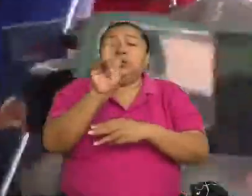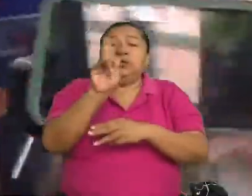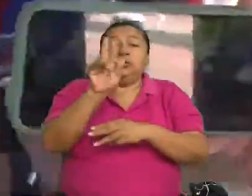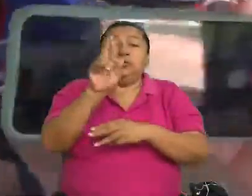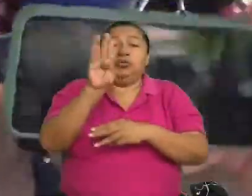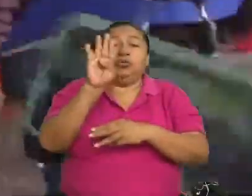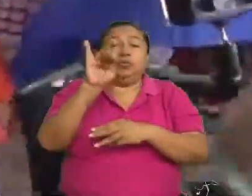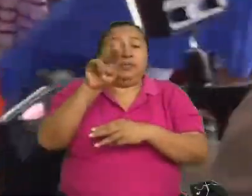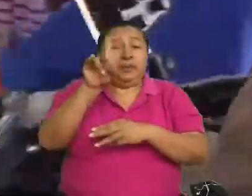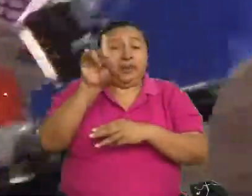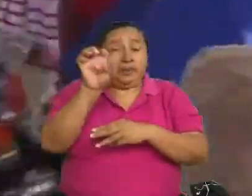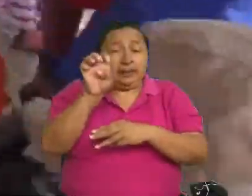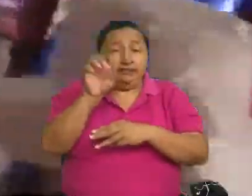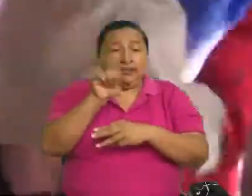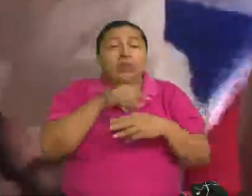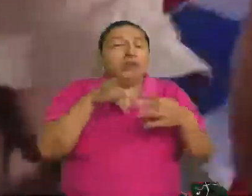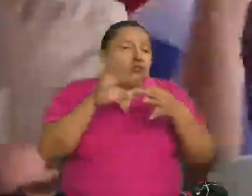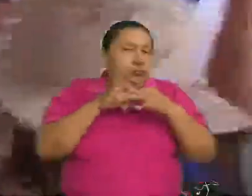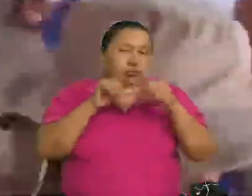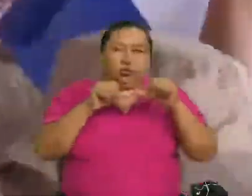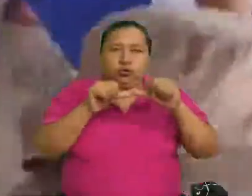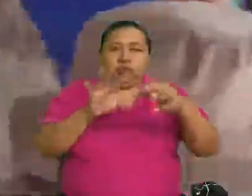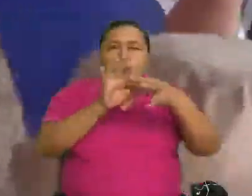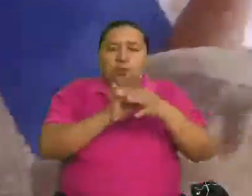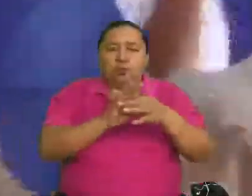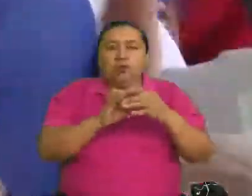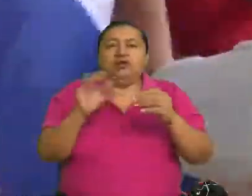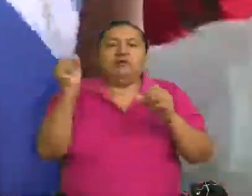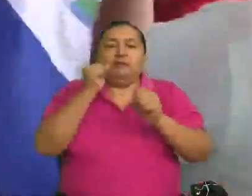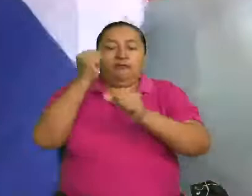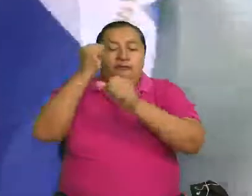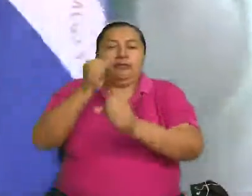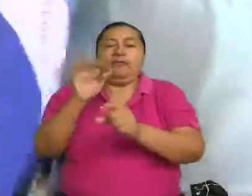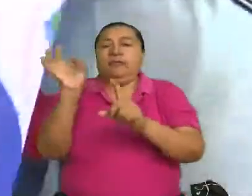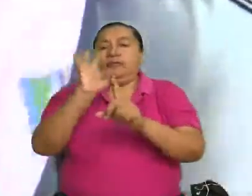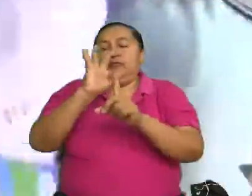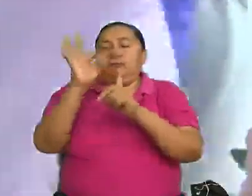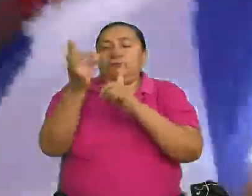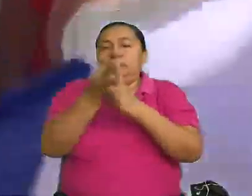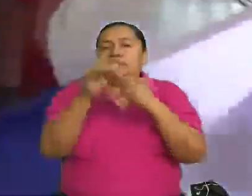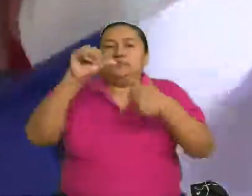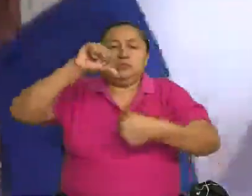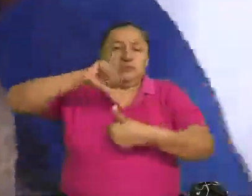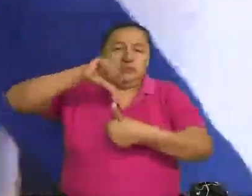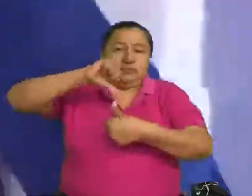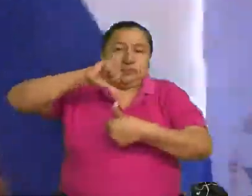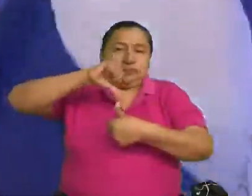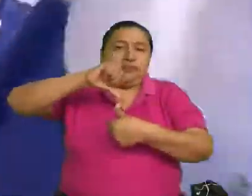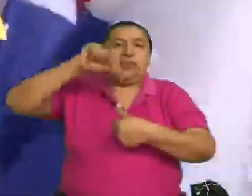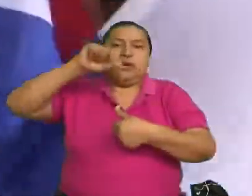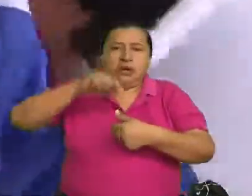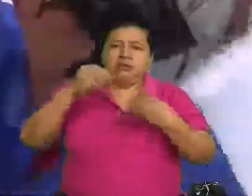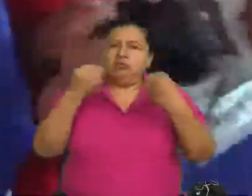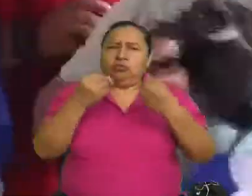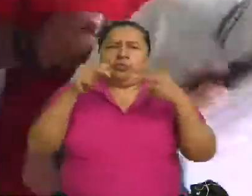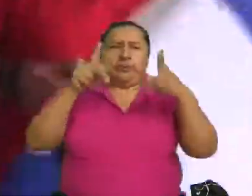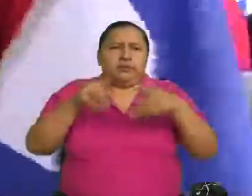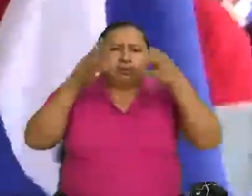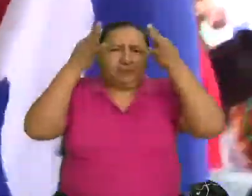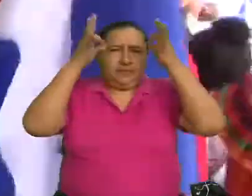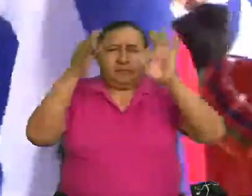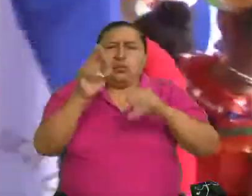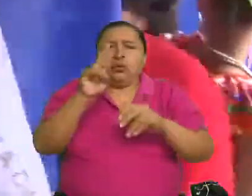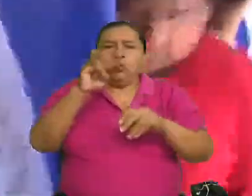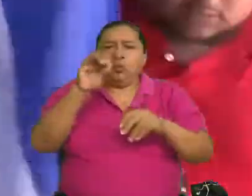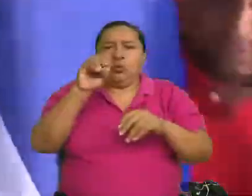se conformó la Federación Centroamericana. Y ahí surgieron grandes unionistas, entre ellos,